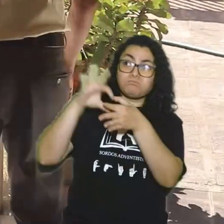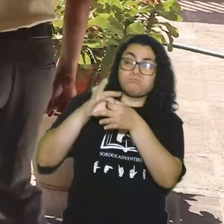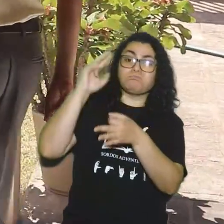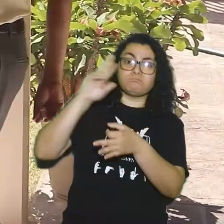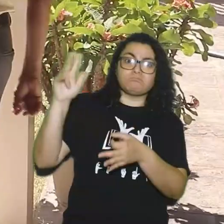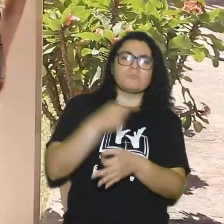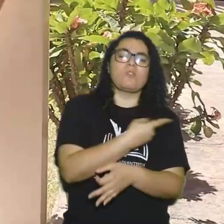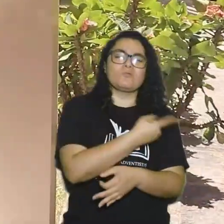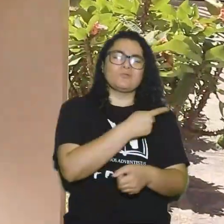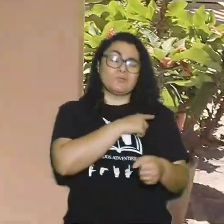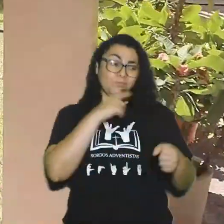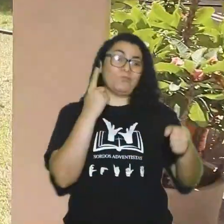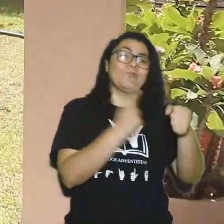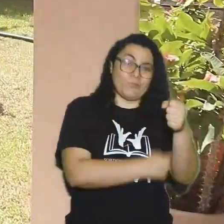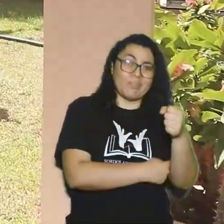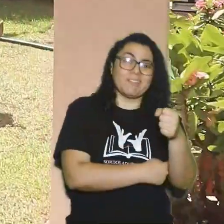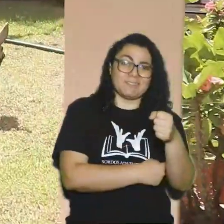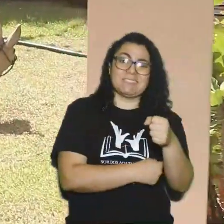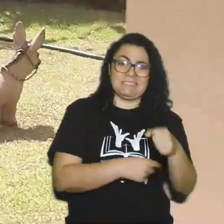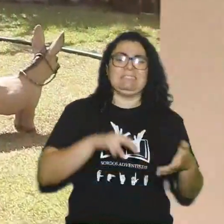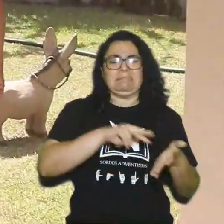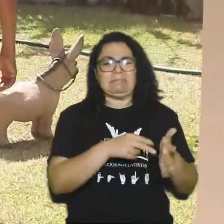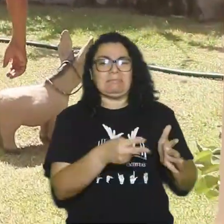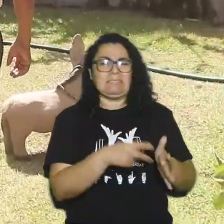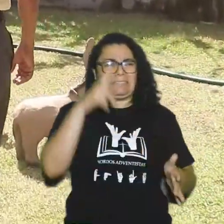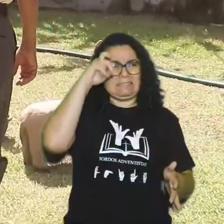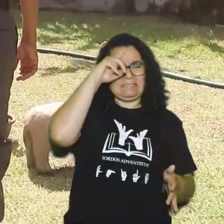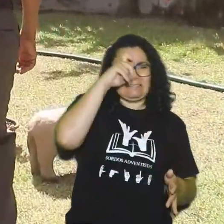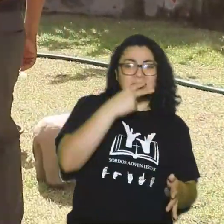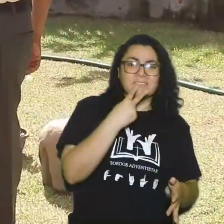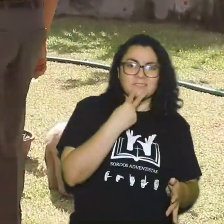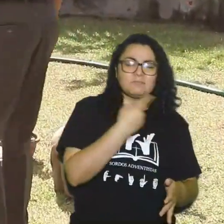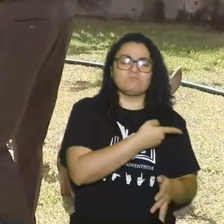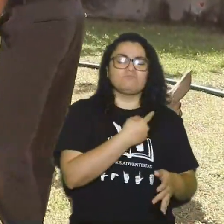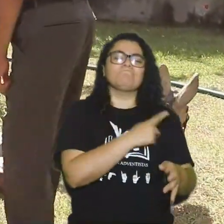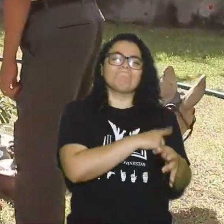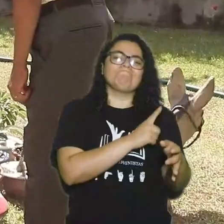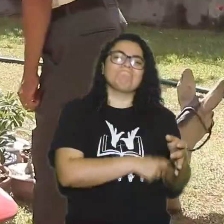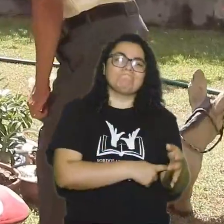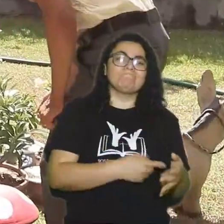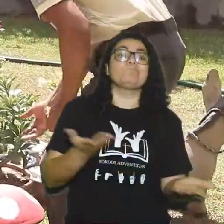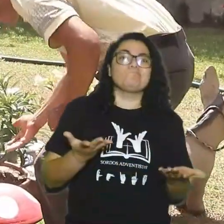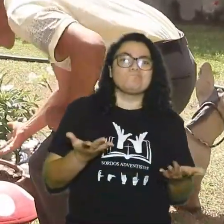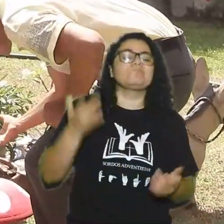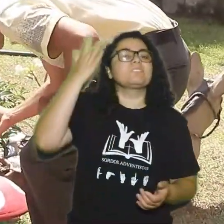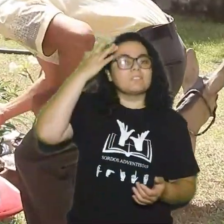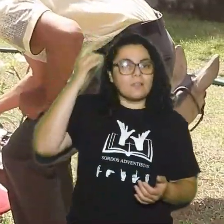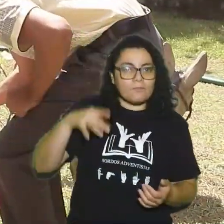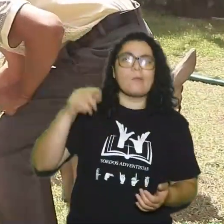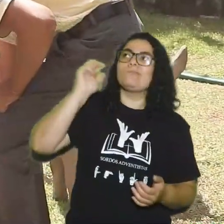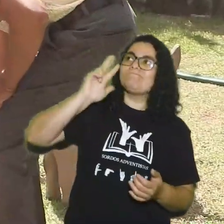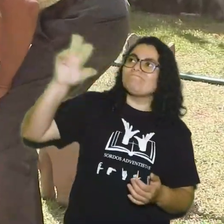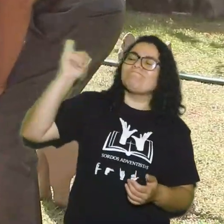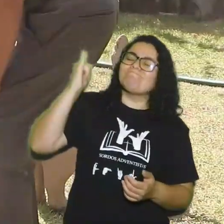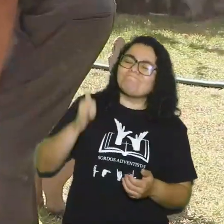grandes desafíos y problemas que enfrentamos en la vida. Sabíamos que Dios no nos desampararía en ningún